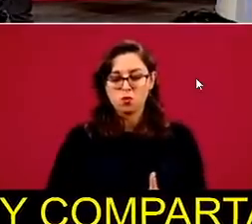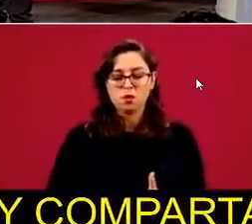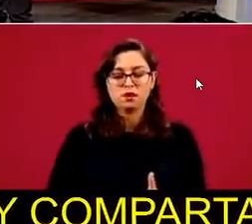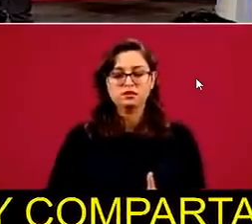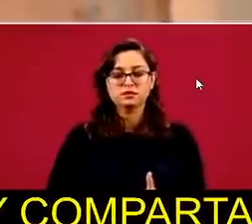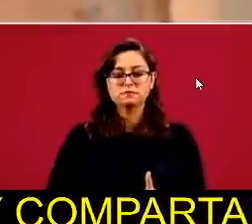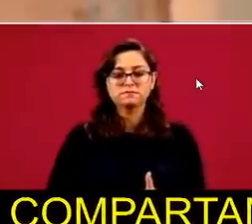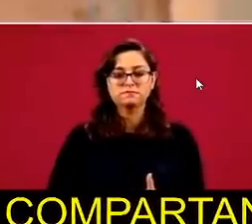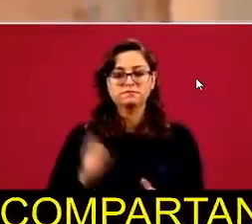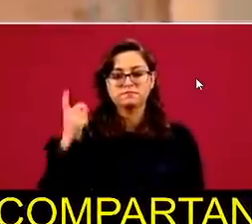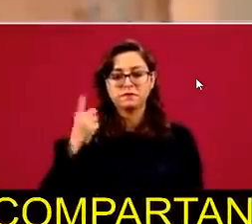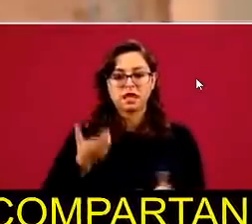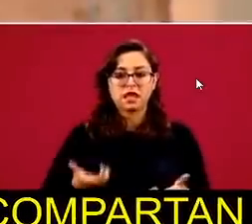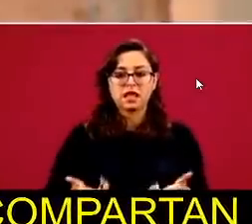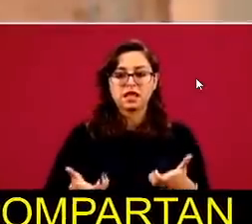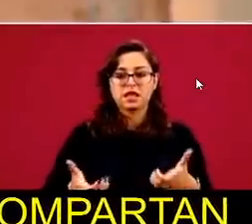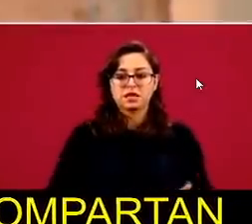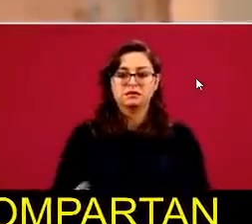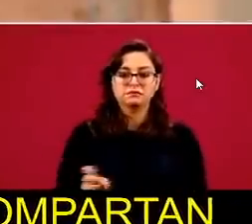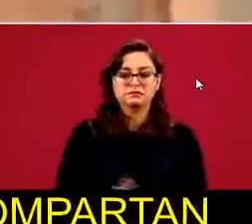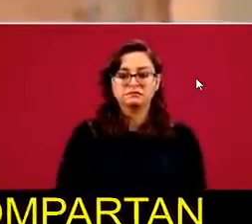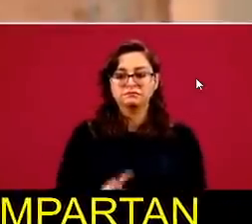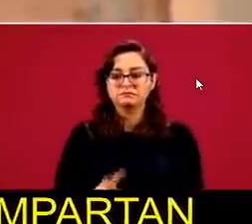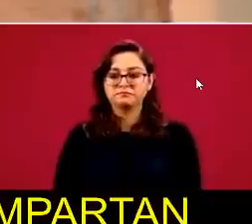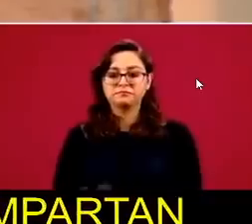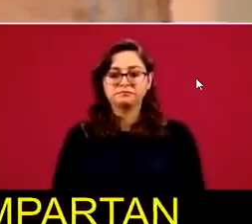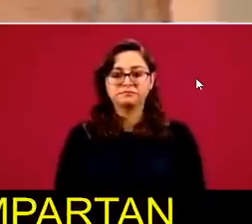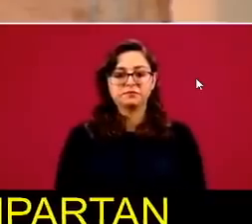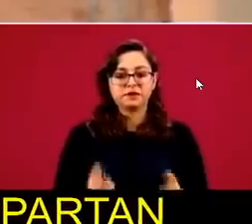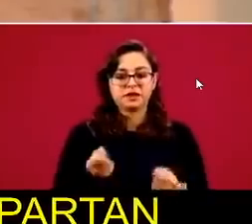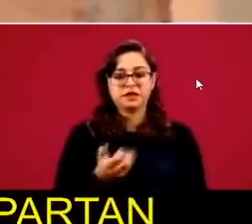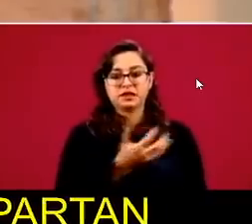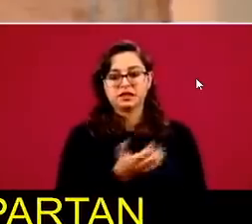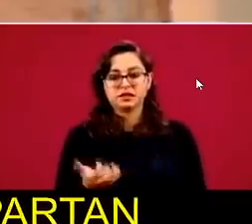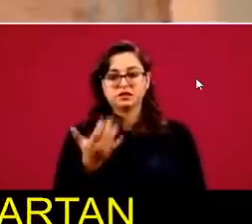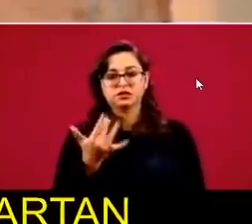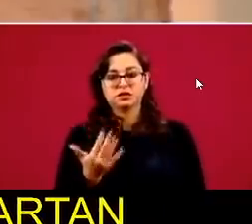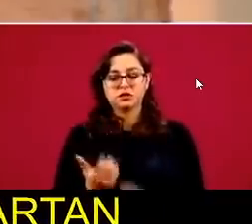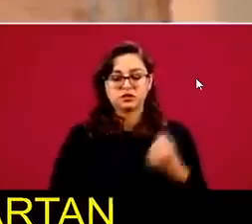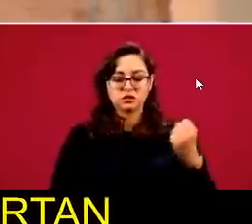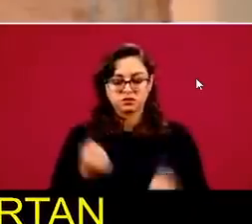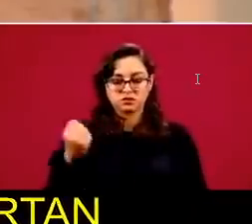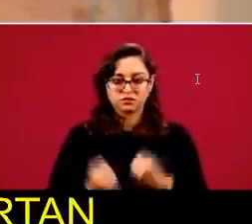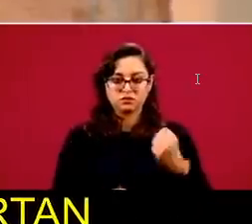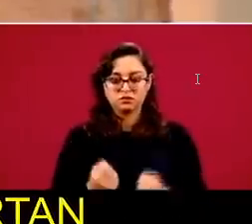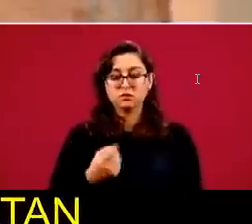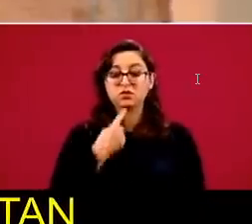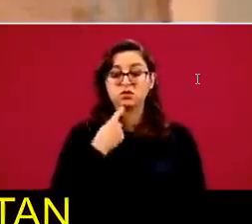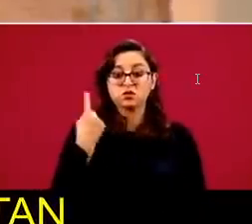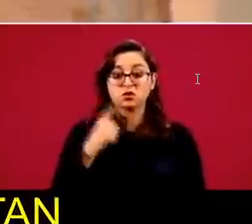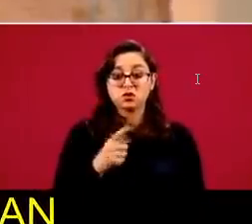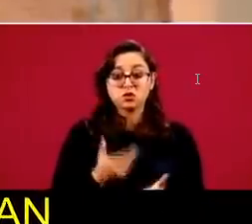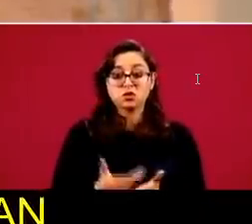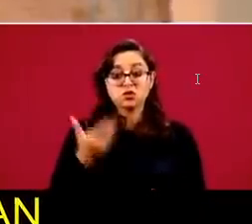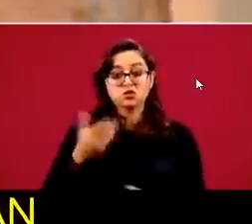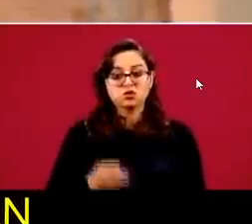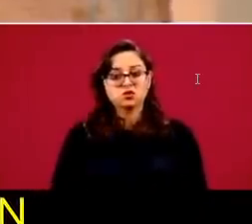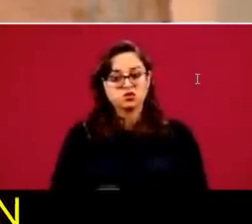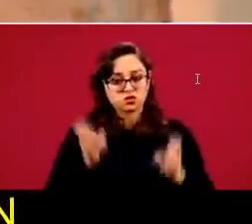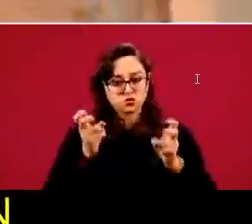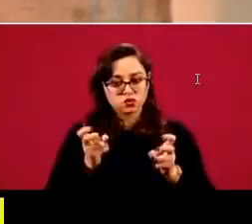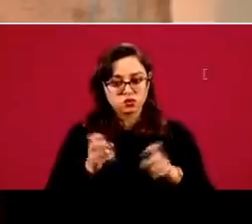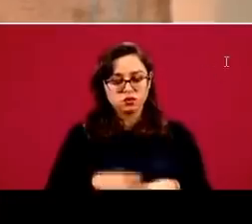de seguridad en carreteras se recuperaron 550 vehículos que tenían reporte de robo ello